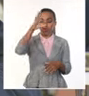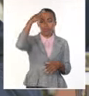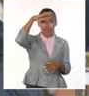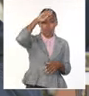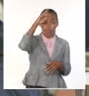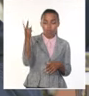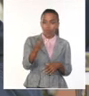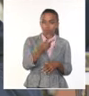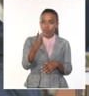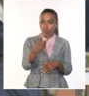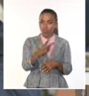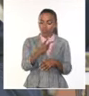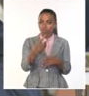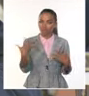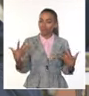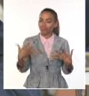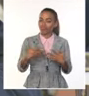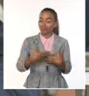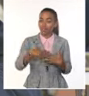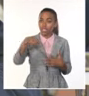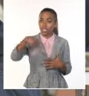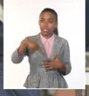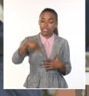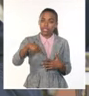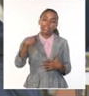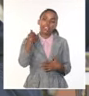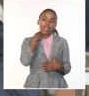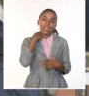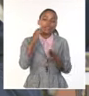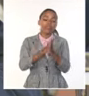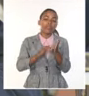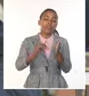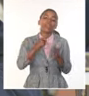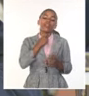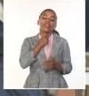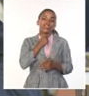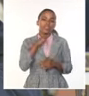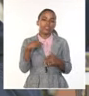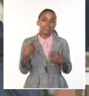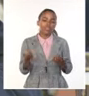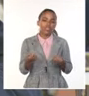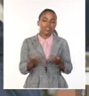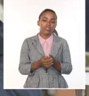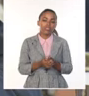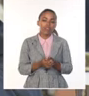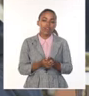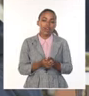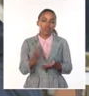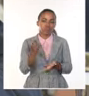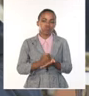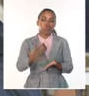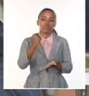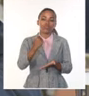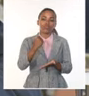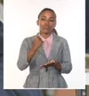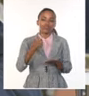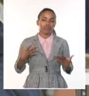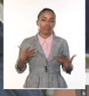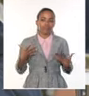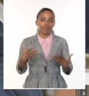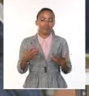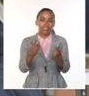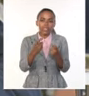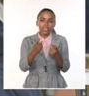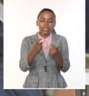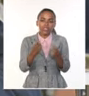enero del presente año representó un hito en las relaciones, pero también confirmó la necesidad de dar un vuelco a las acciones